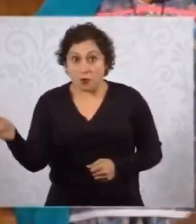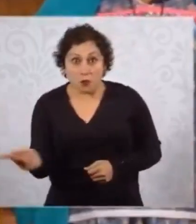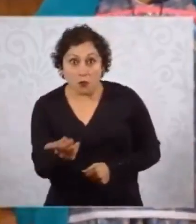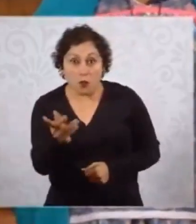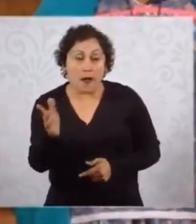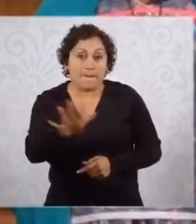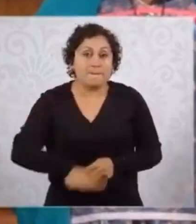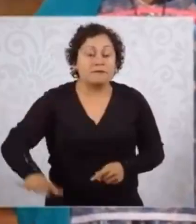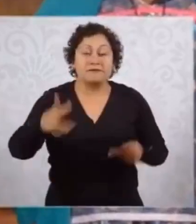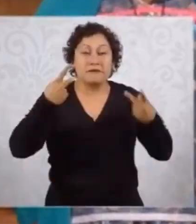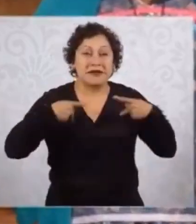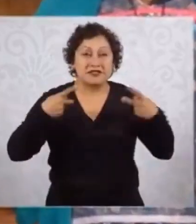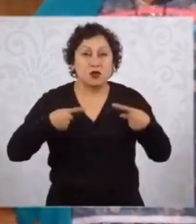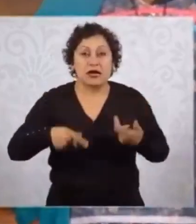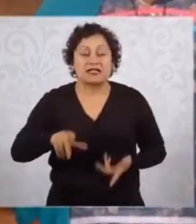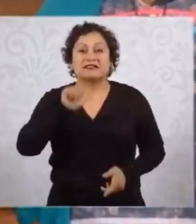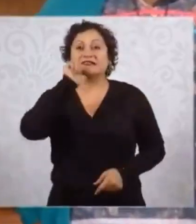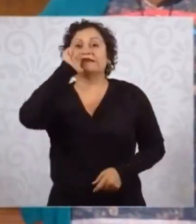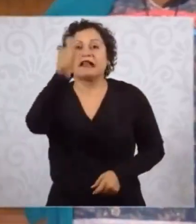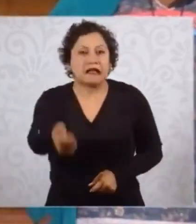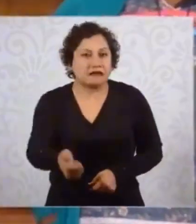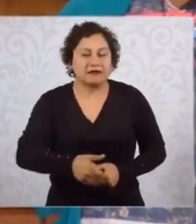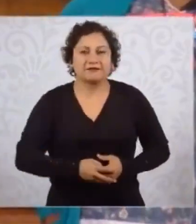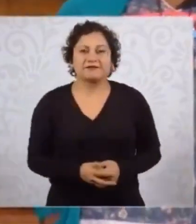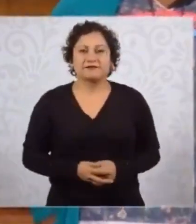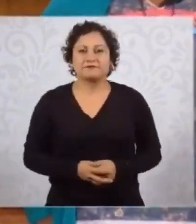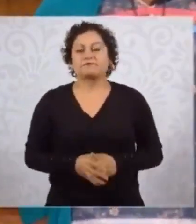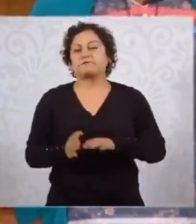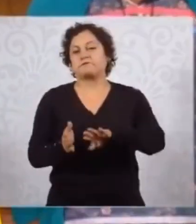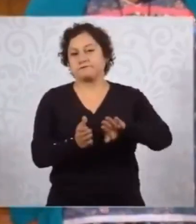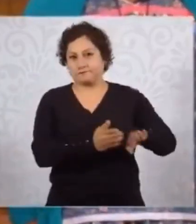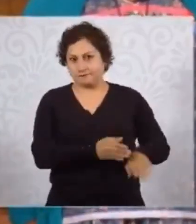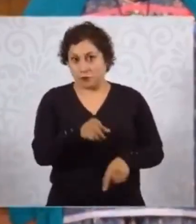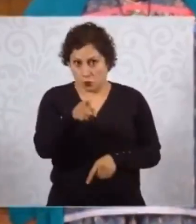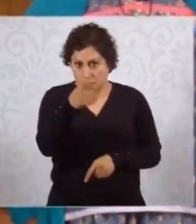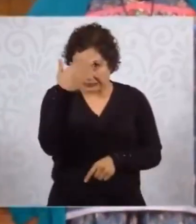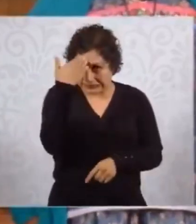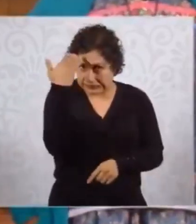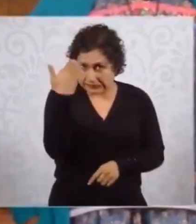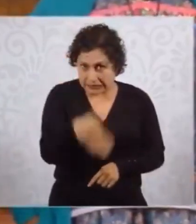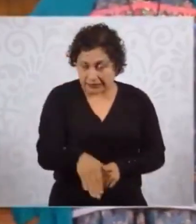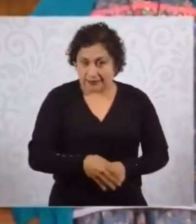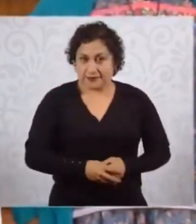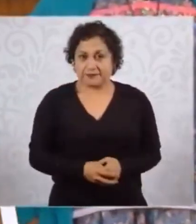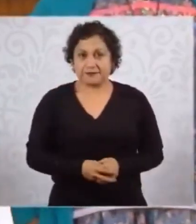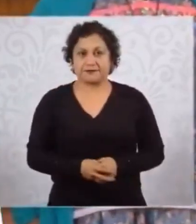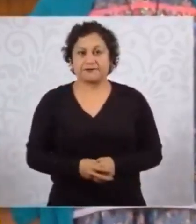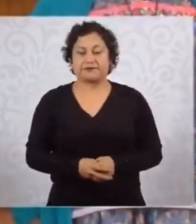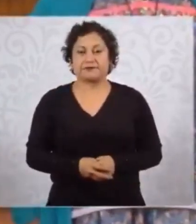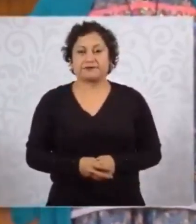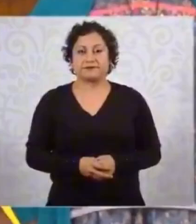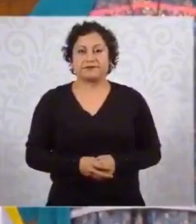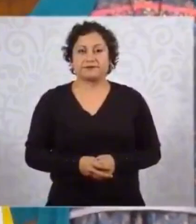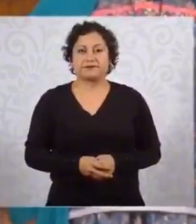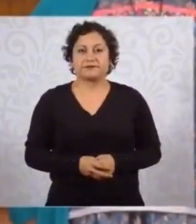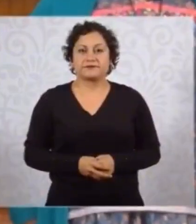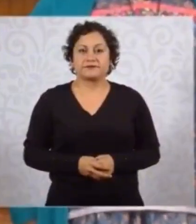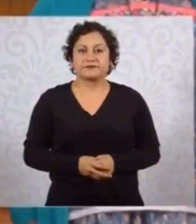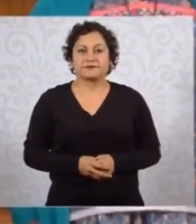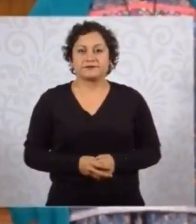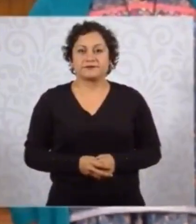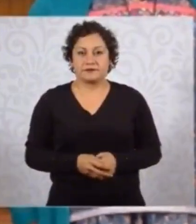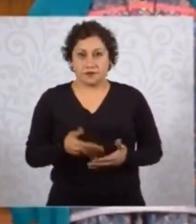Además, como ya saben, vamos a mantener todos